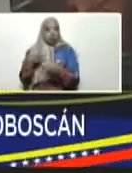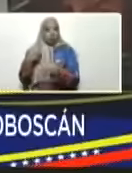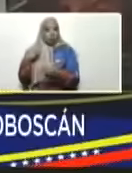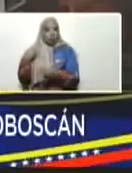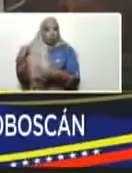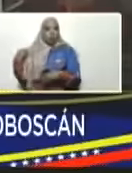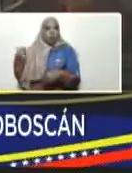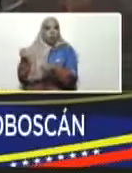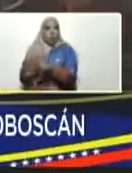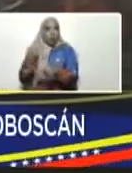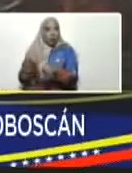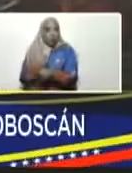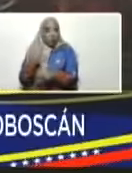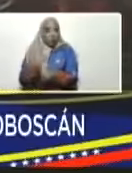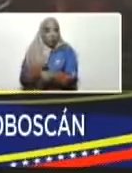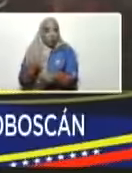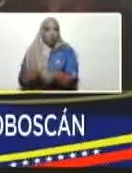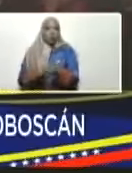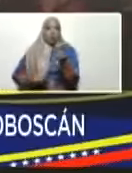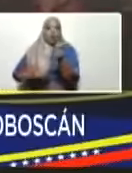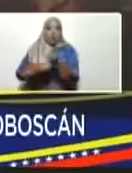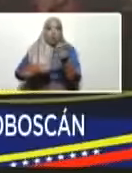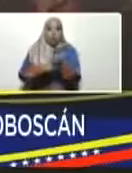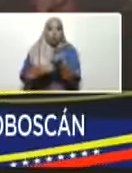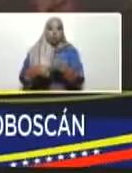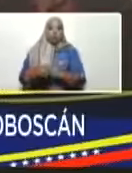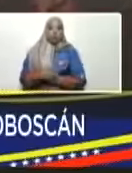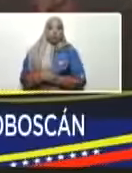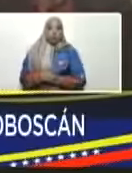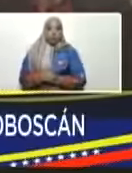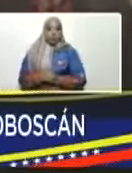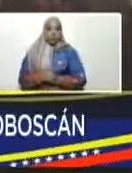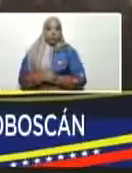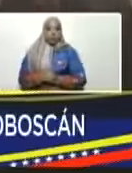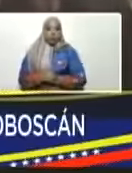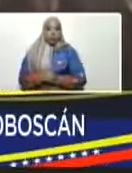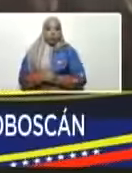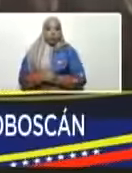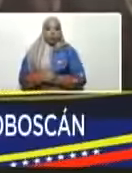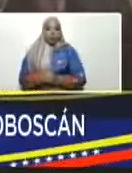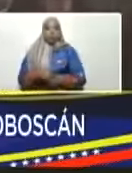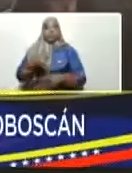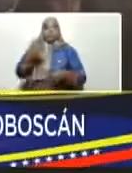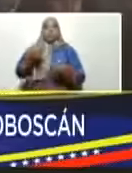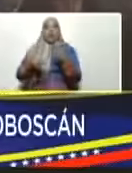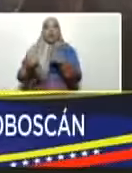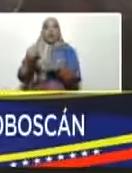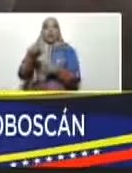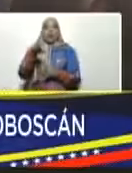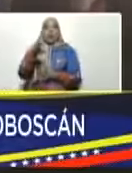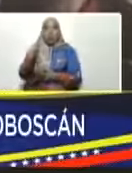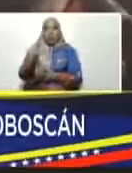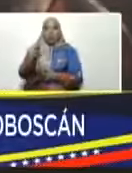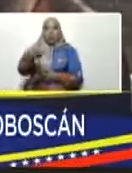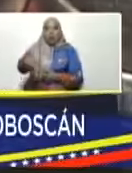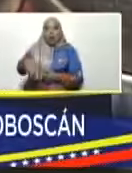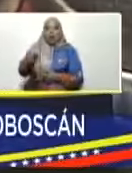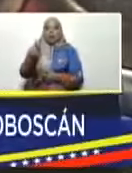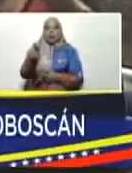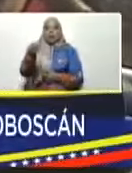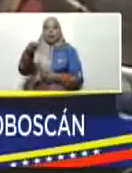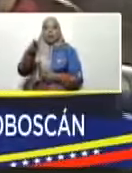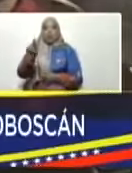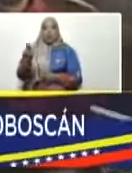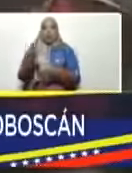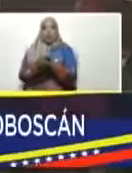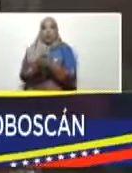de trabajo, de cooperación. Es Chevron Venezuela. Aquí está Mariano,